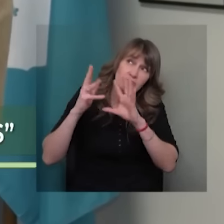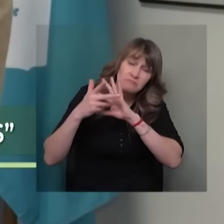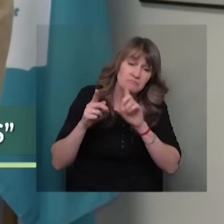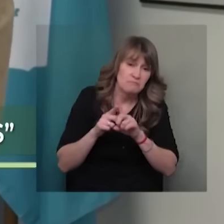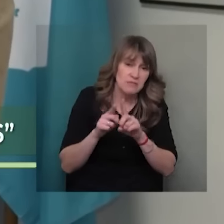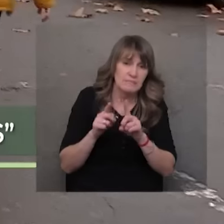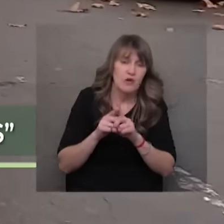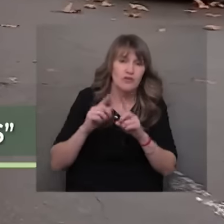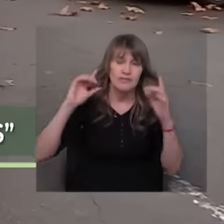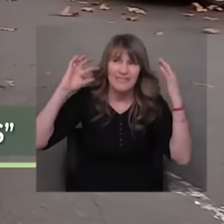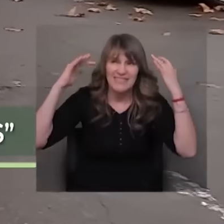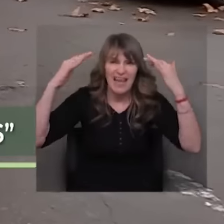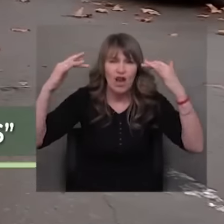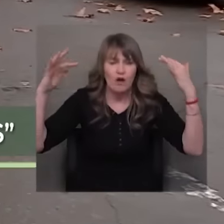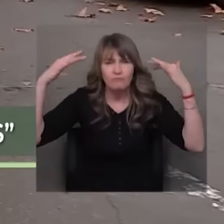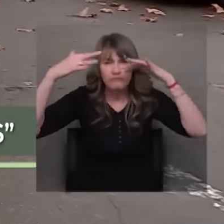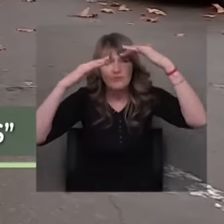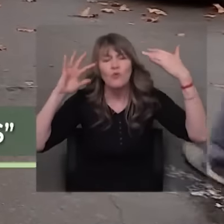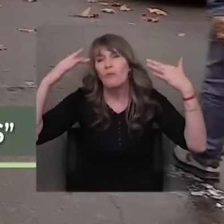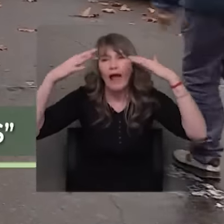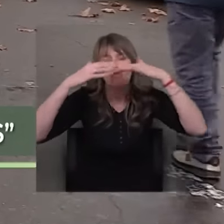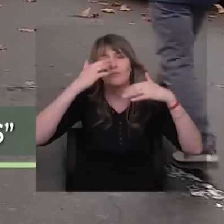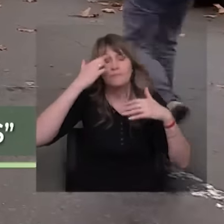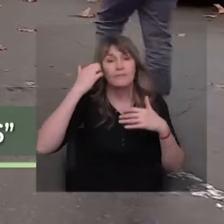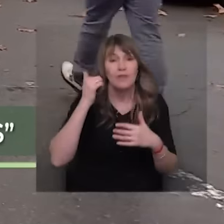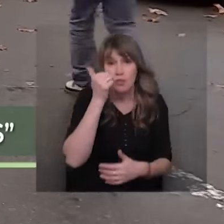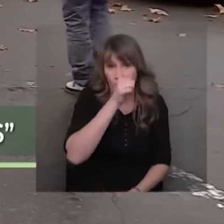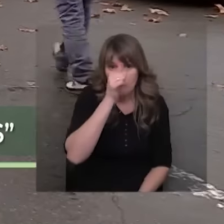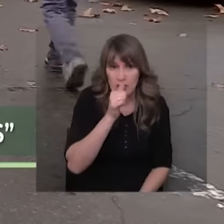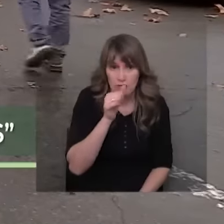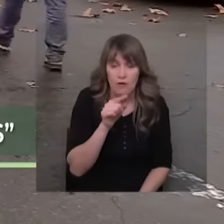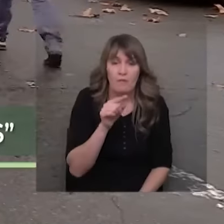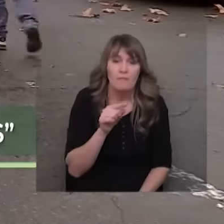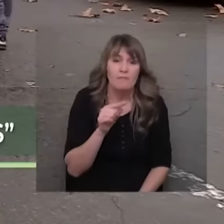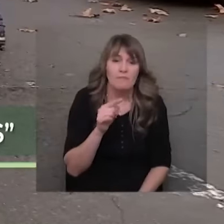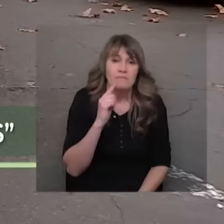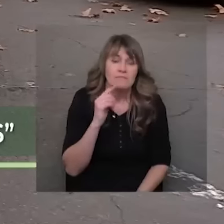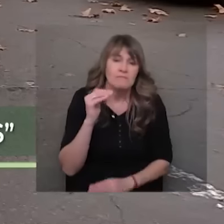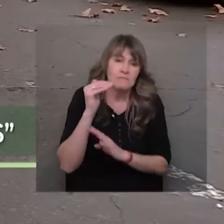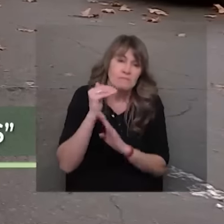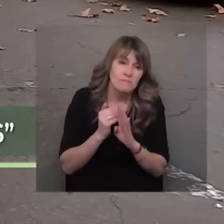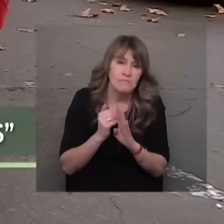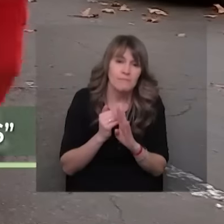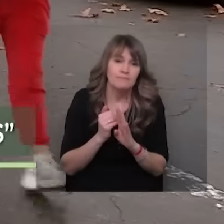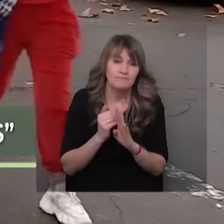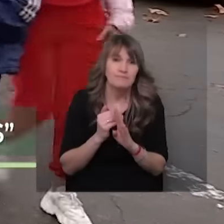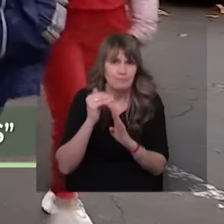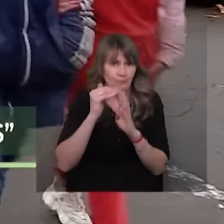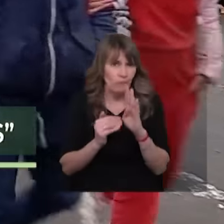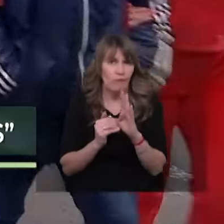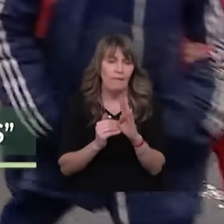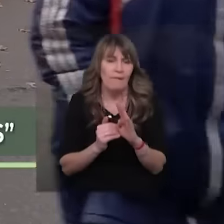obviamente cubierto nublado y ya a partir del día domingo Lo importante es un descenso diríamos diamos importante de